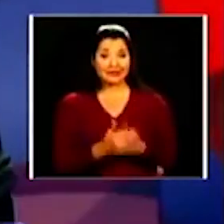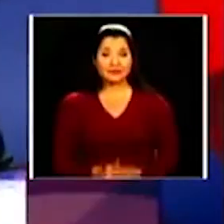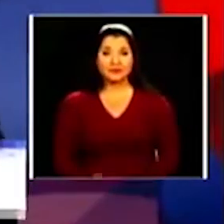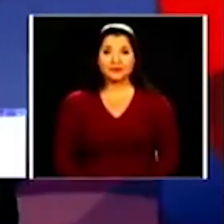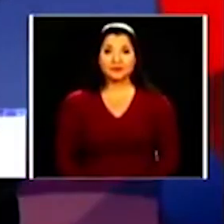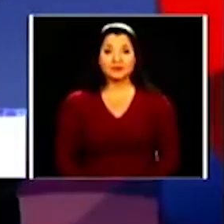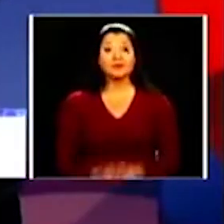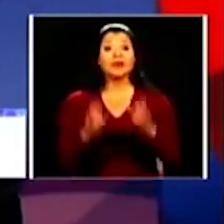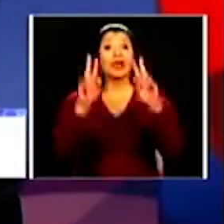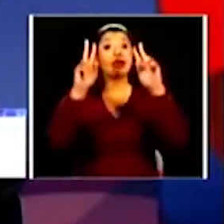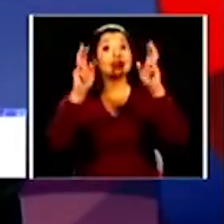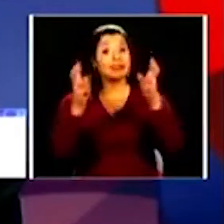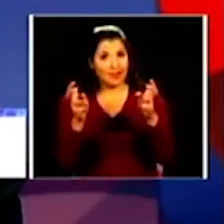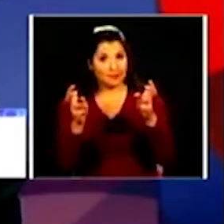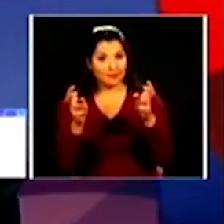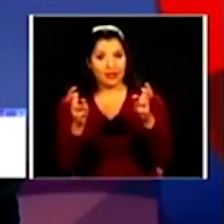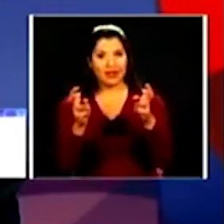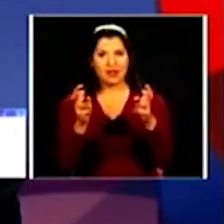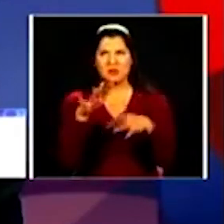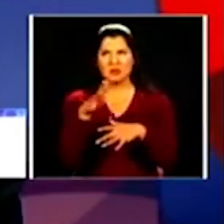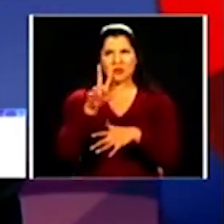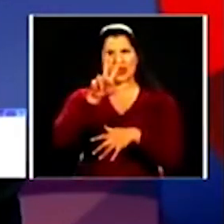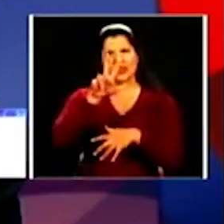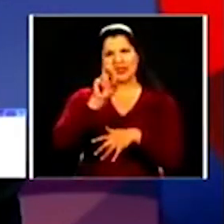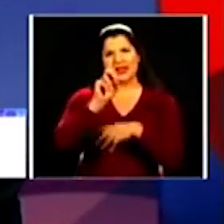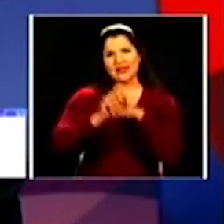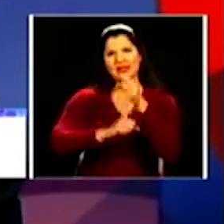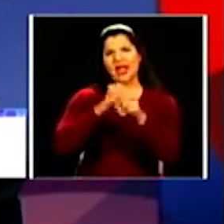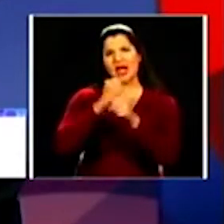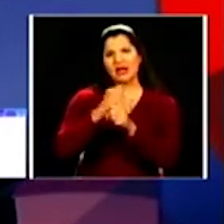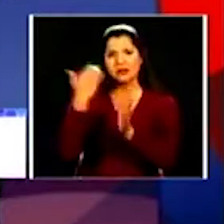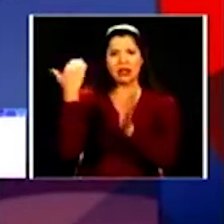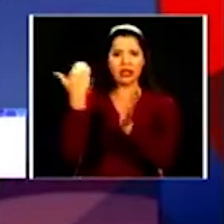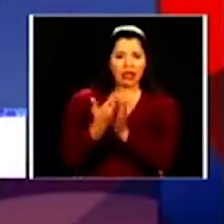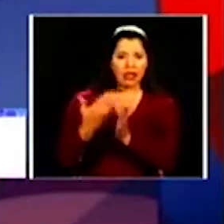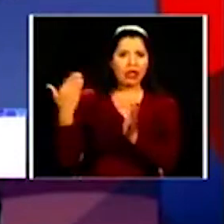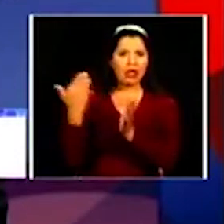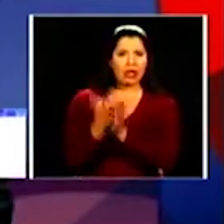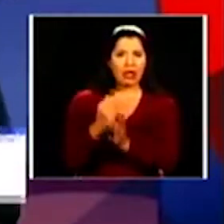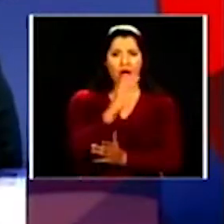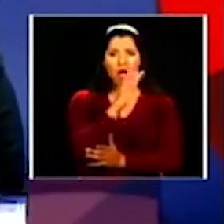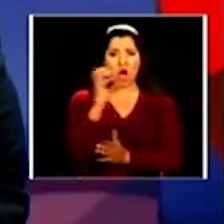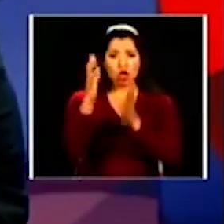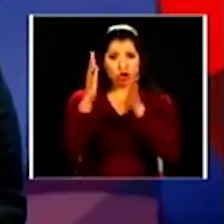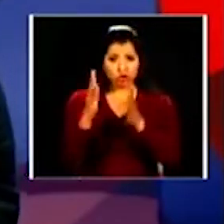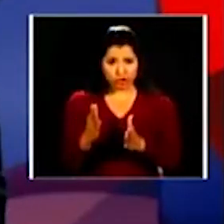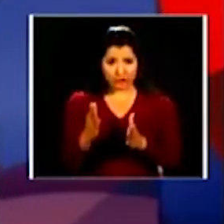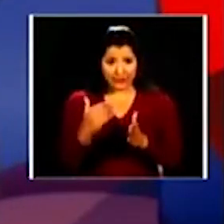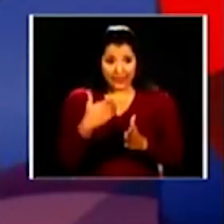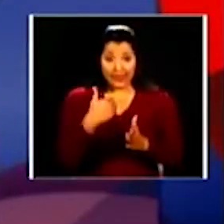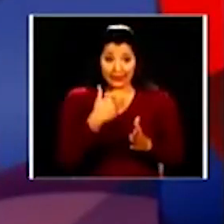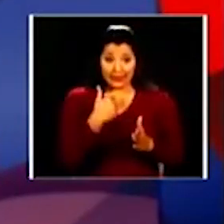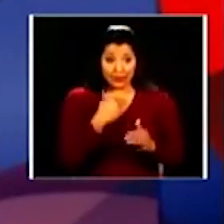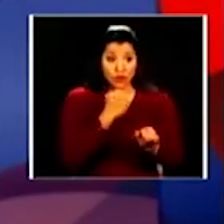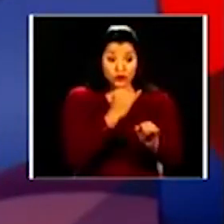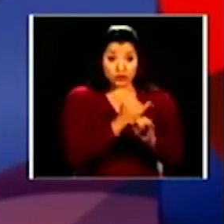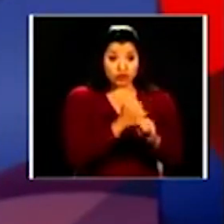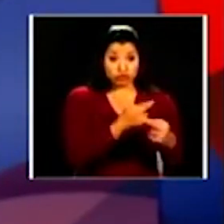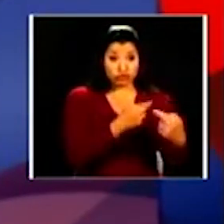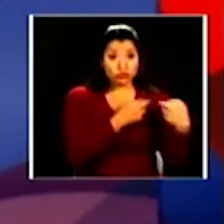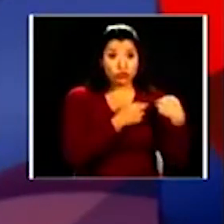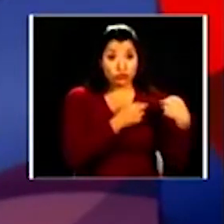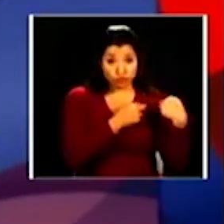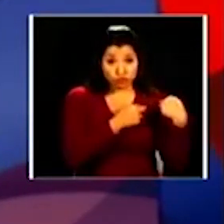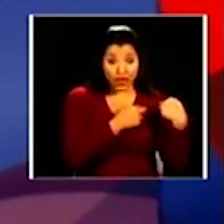tema que por cerca de 3 décadas molesta a los costarricenses. Tenemos la institucionalidad encargada del tema de